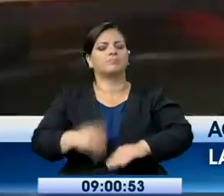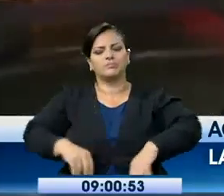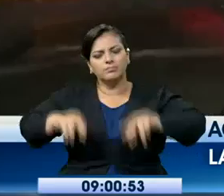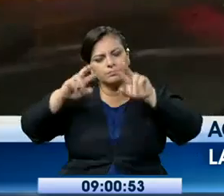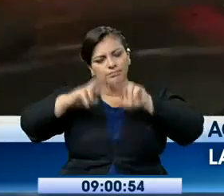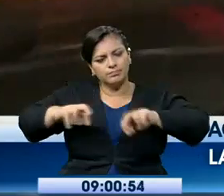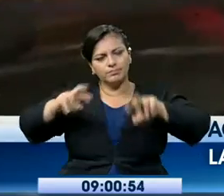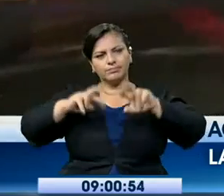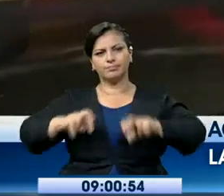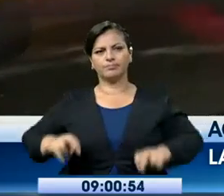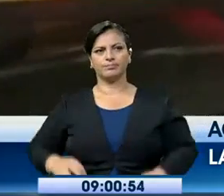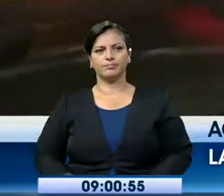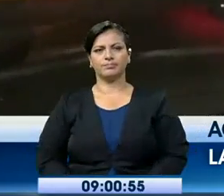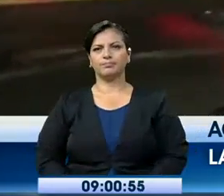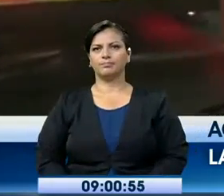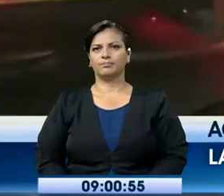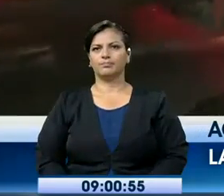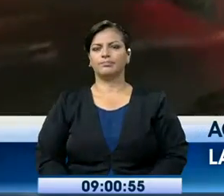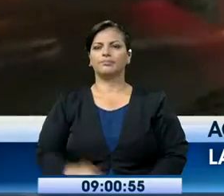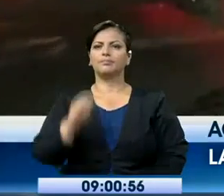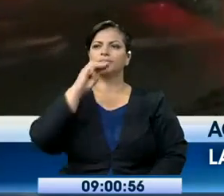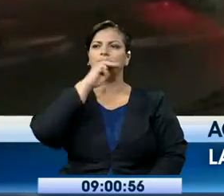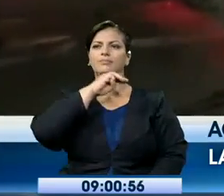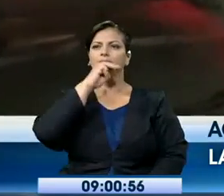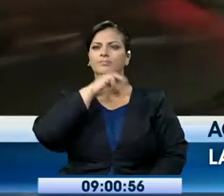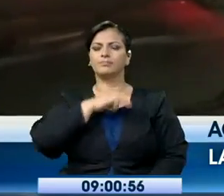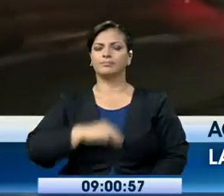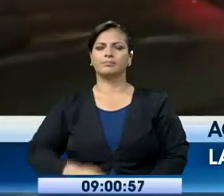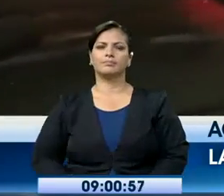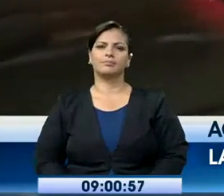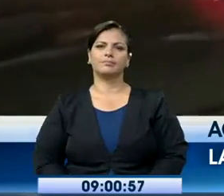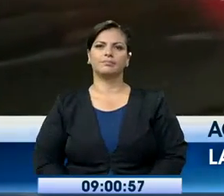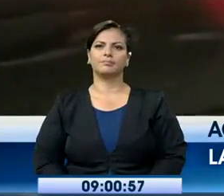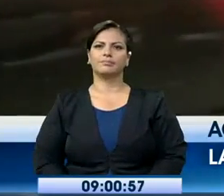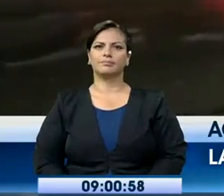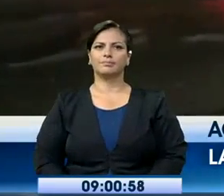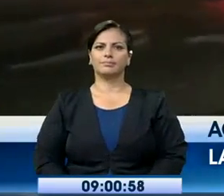señor. Con cámaras, Eduardo García, desde Manta, provincia de Manabí, informó Wendy Delgado.